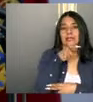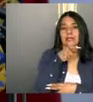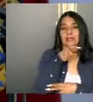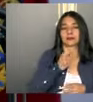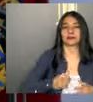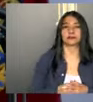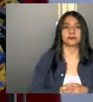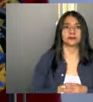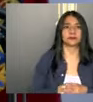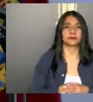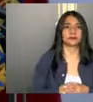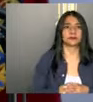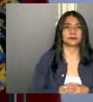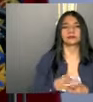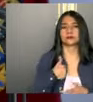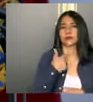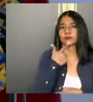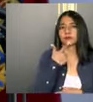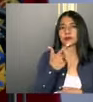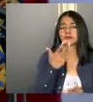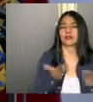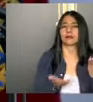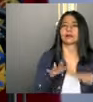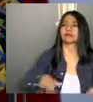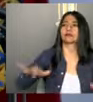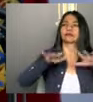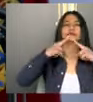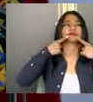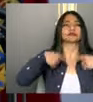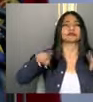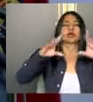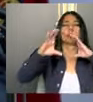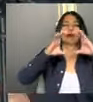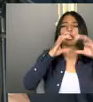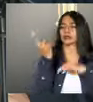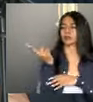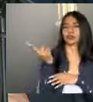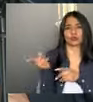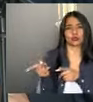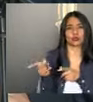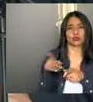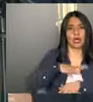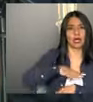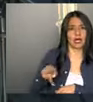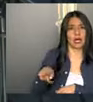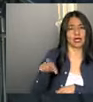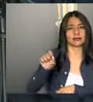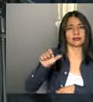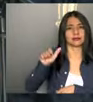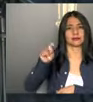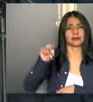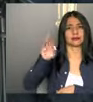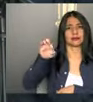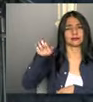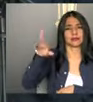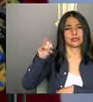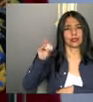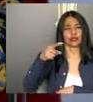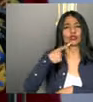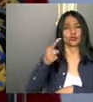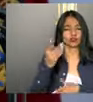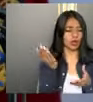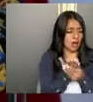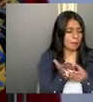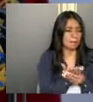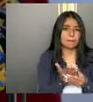me vale una cosa que sí quiero decirles a los medios de comunicación, incluso a Santiago como alcalde saliente. He analizado muchas